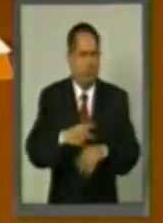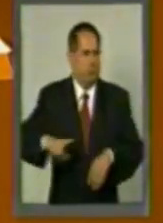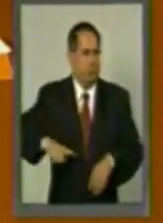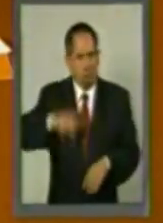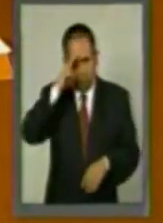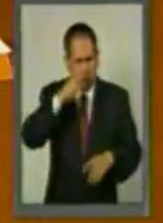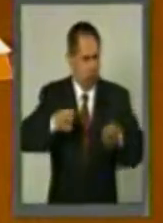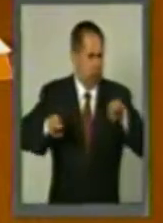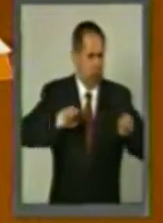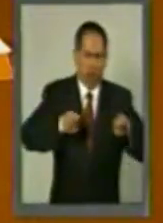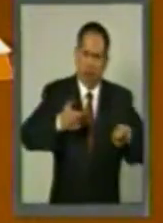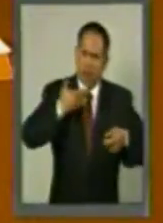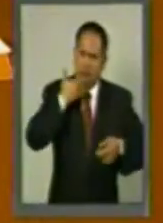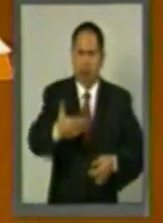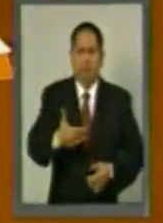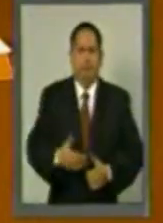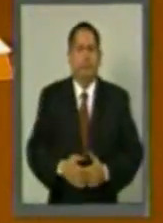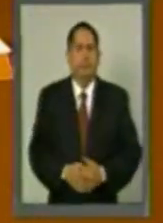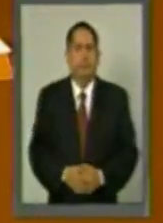Estado mexicano.